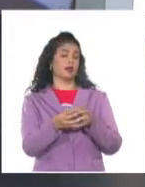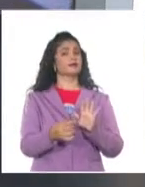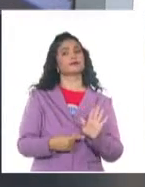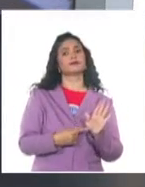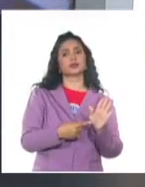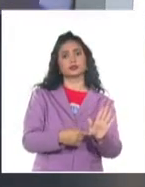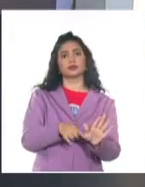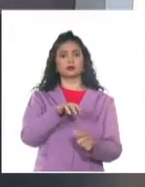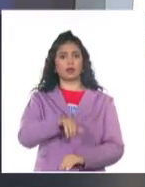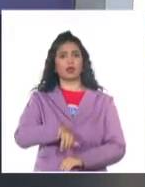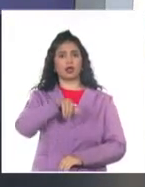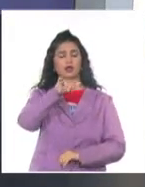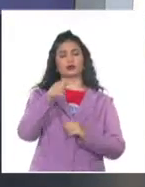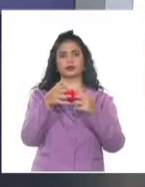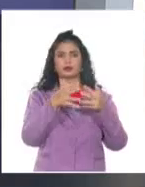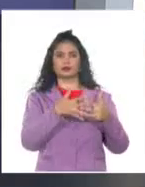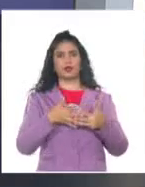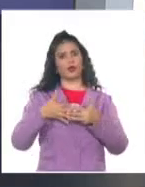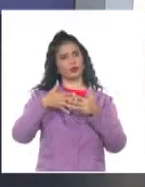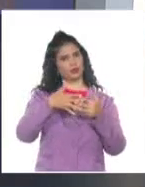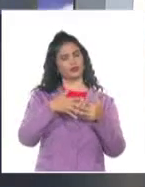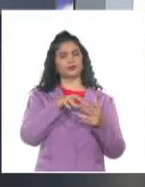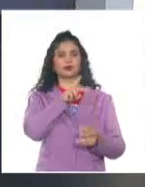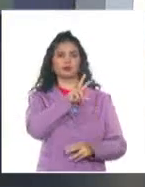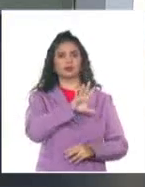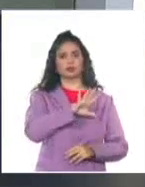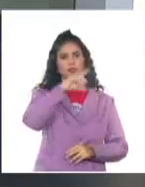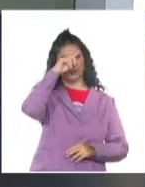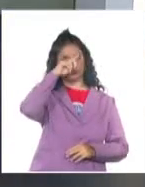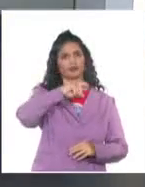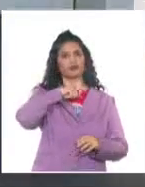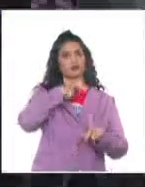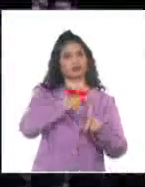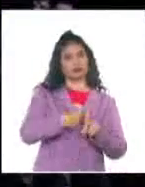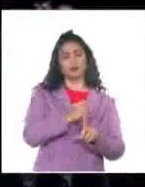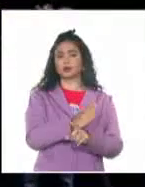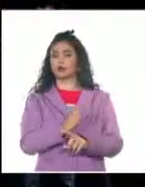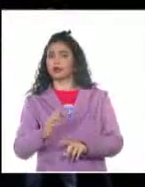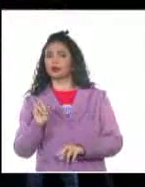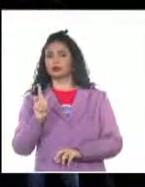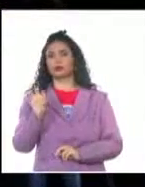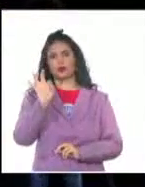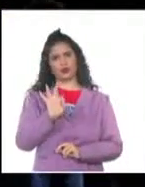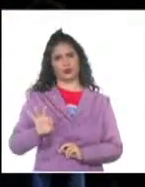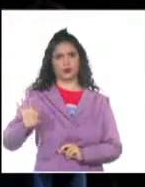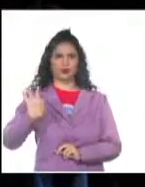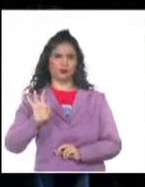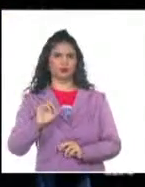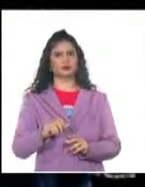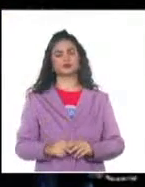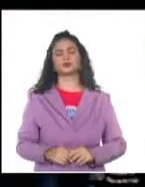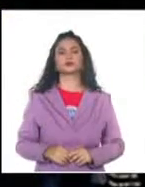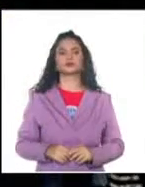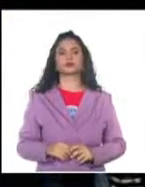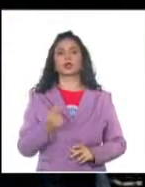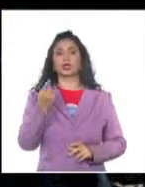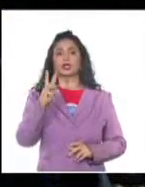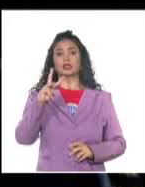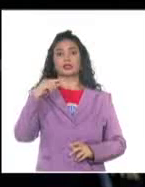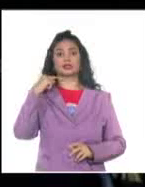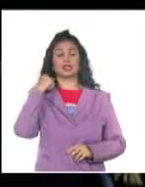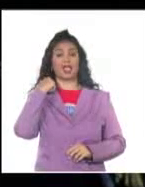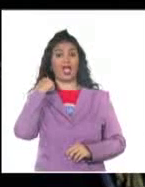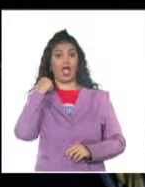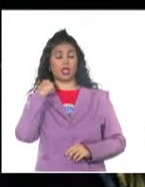Estados Unidos entre el 25 de septiembre y el 3 de octubre. Tras casi 13 años de una exitosa gira por ese país,